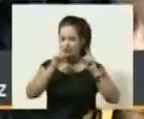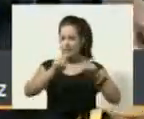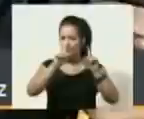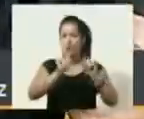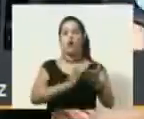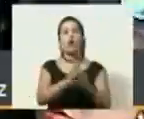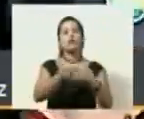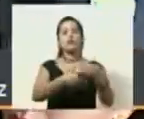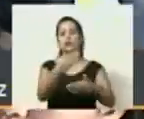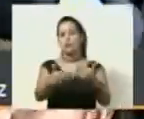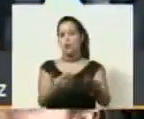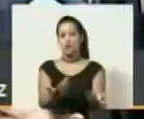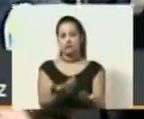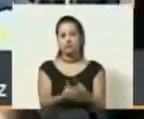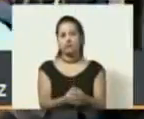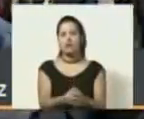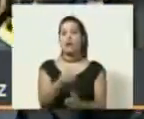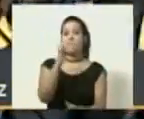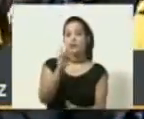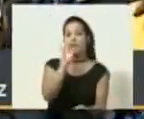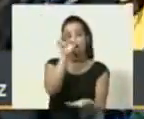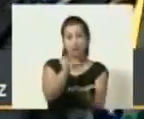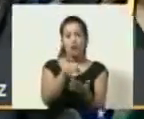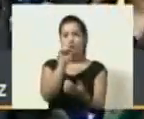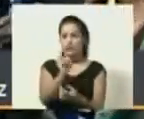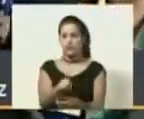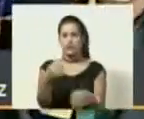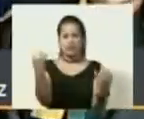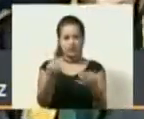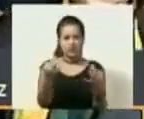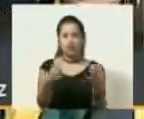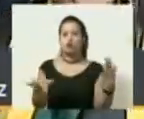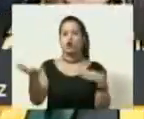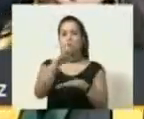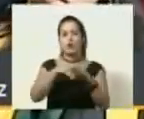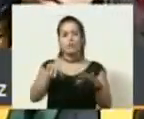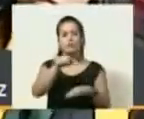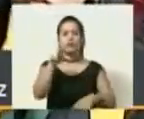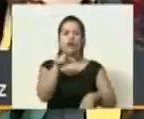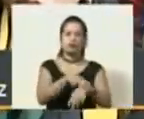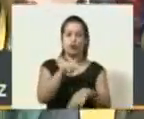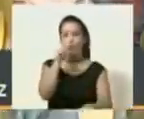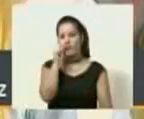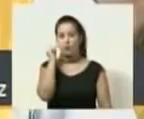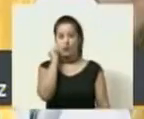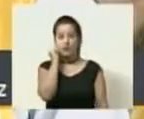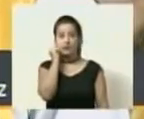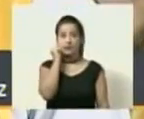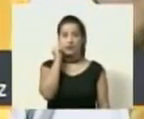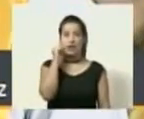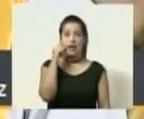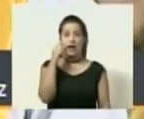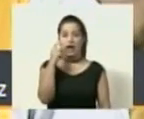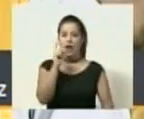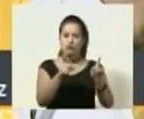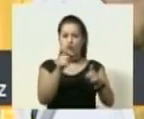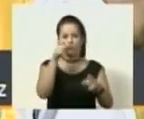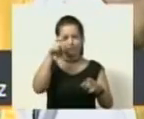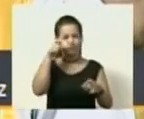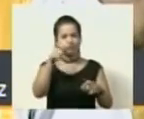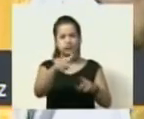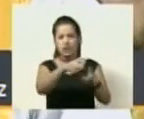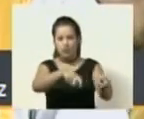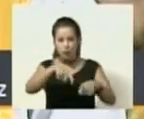y comunitaria. Y así el Estado también garantizar a todos los médicos y médicas que se encuentren en sectores rurales,